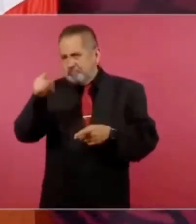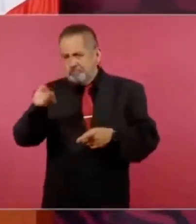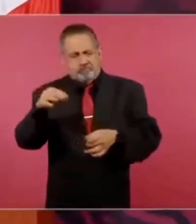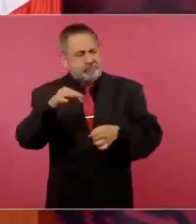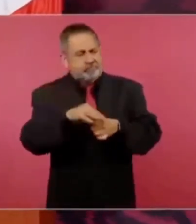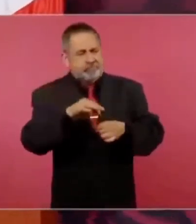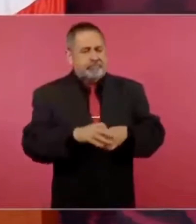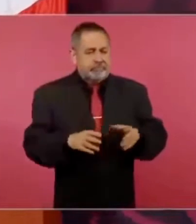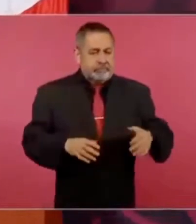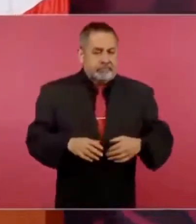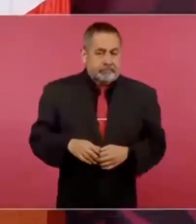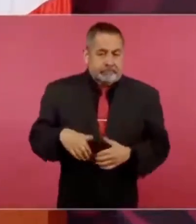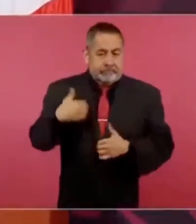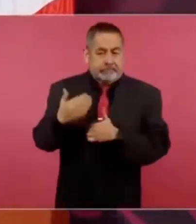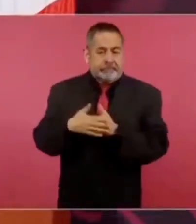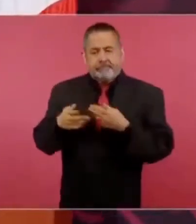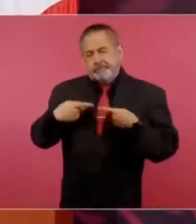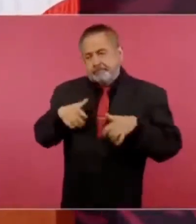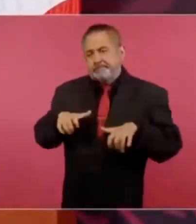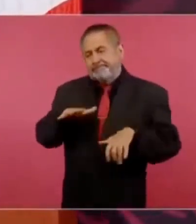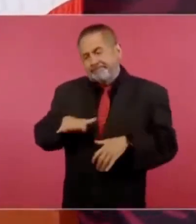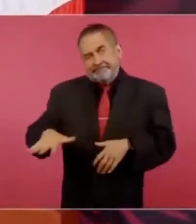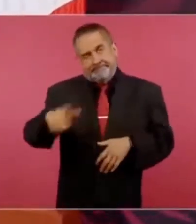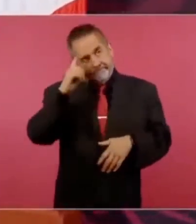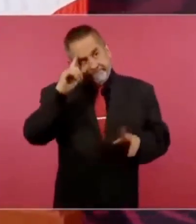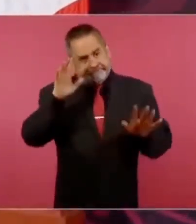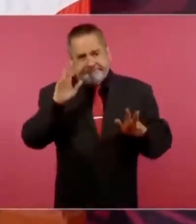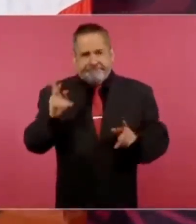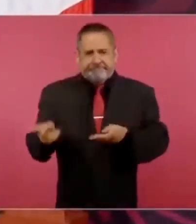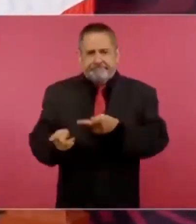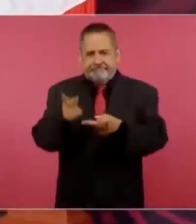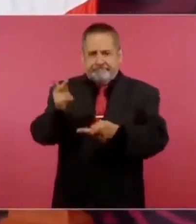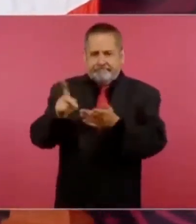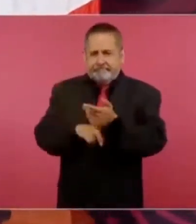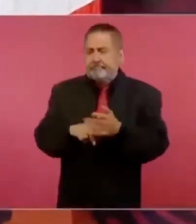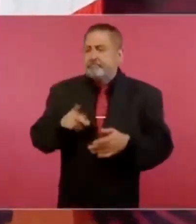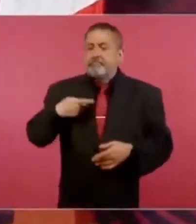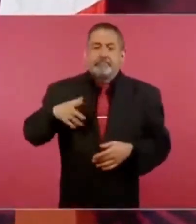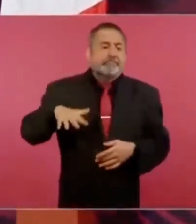Se le va a preguntar a la plebe, eso es plebiscito.